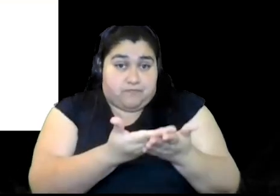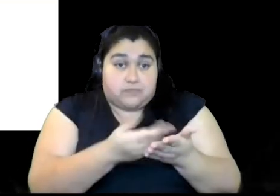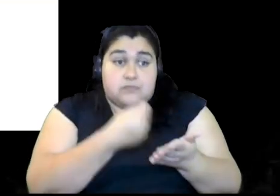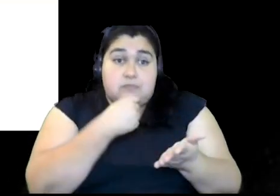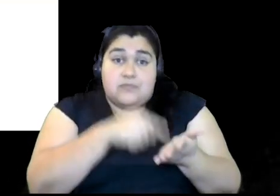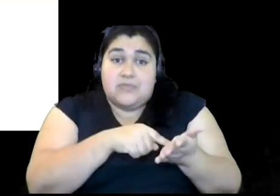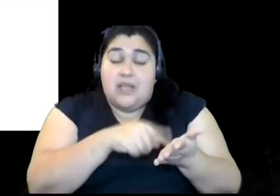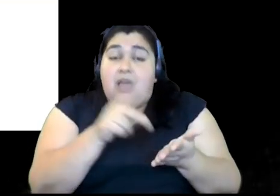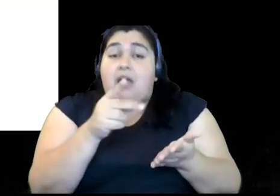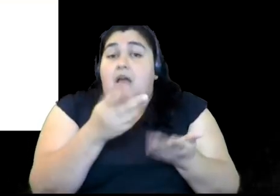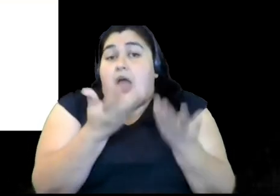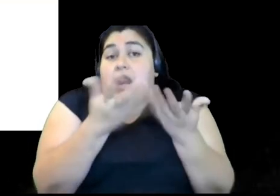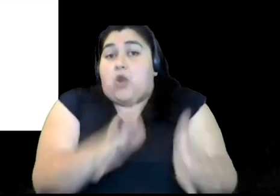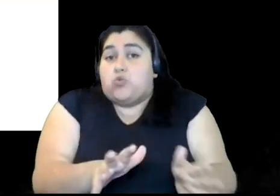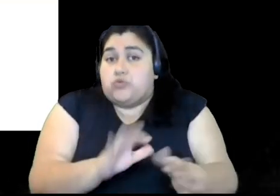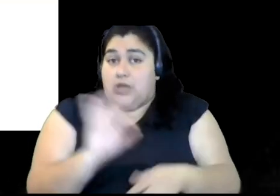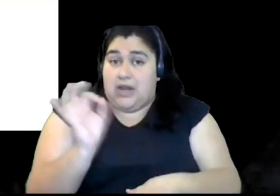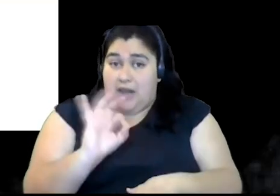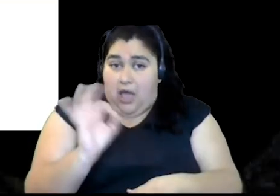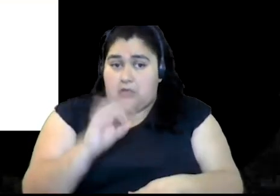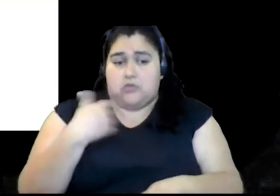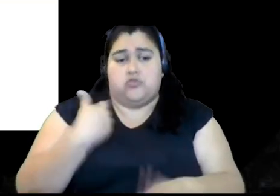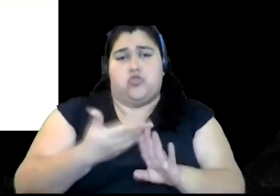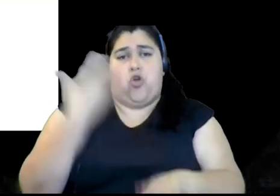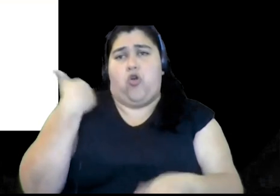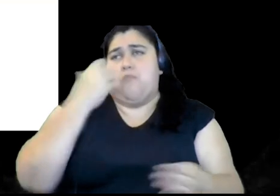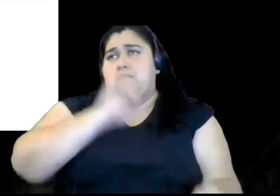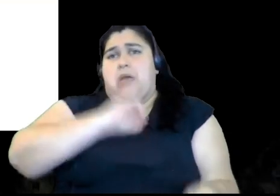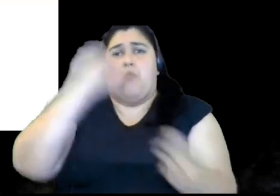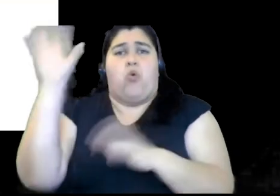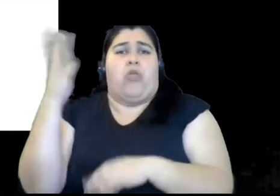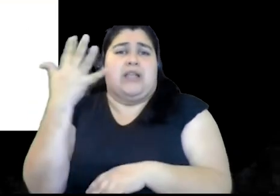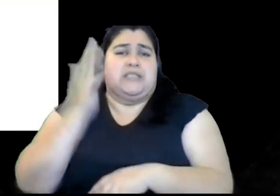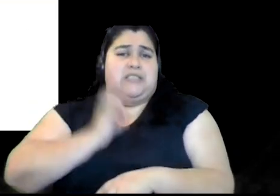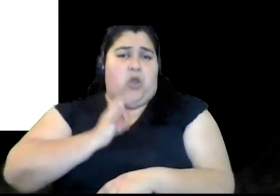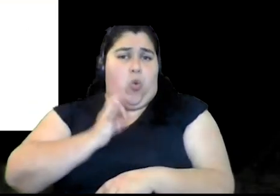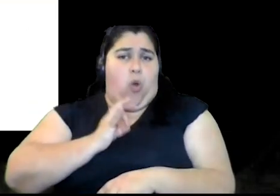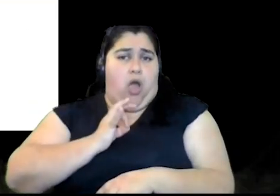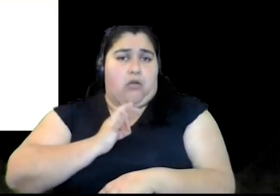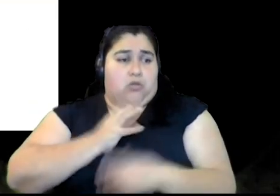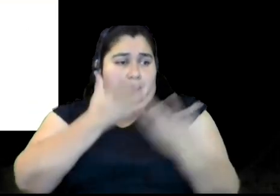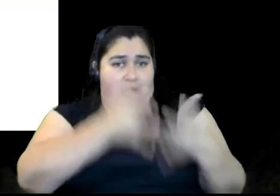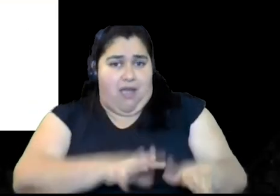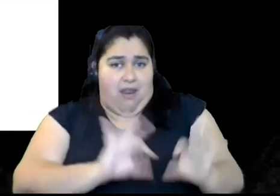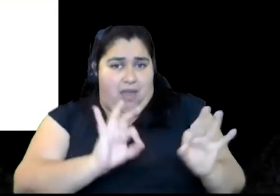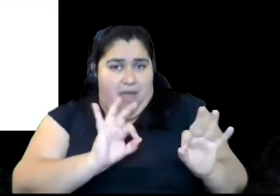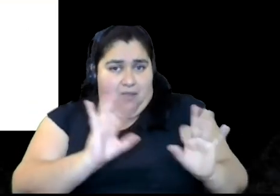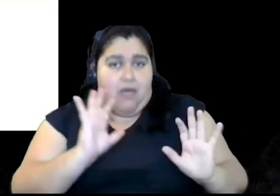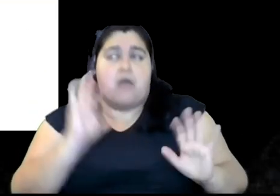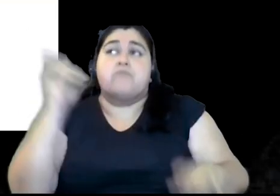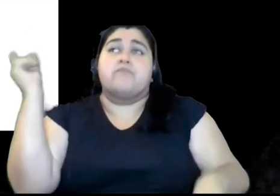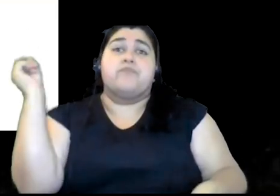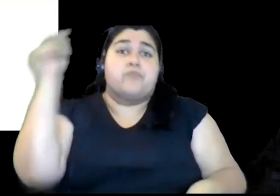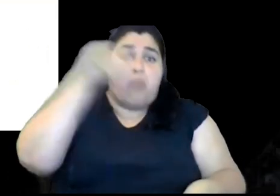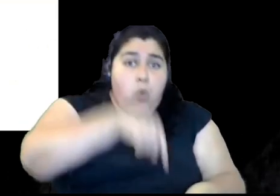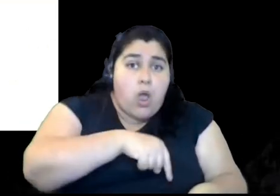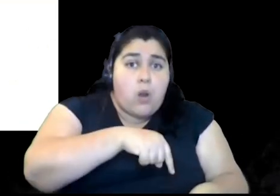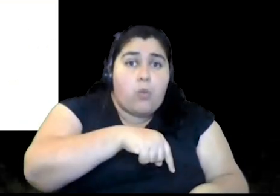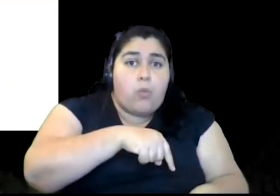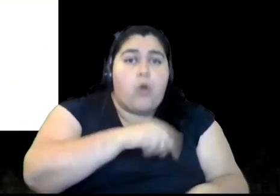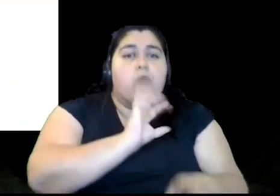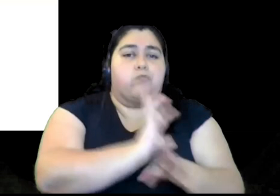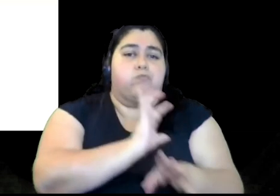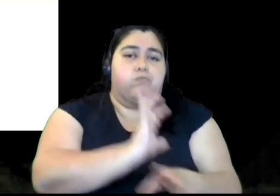baja de residencia, me fui hace 5 años a Paraguay. Hoy regreso, yo